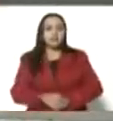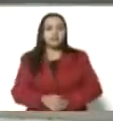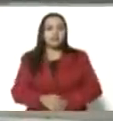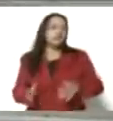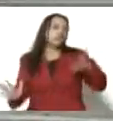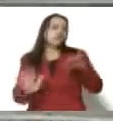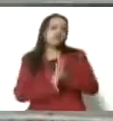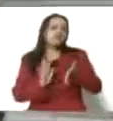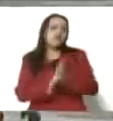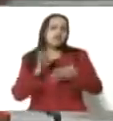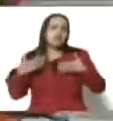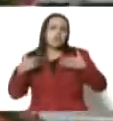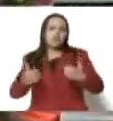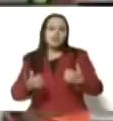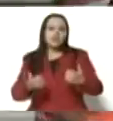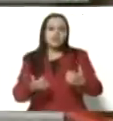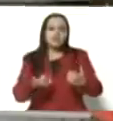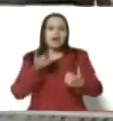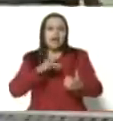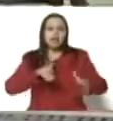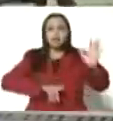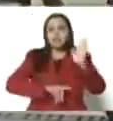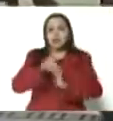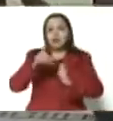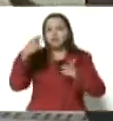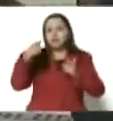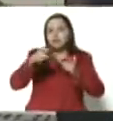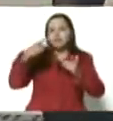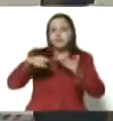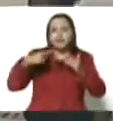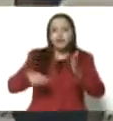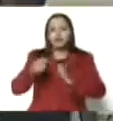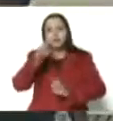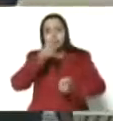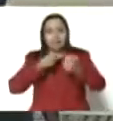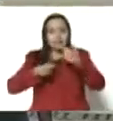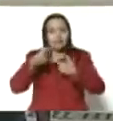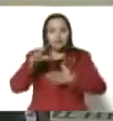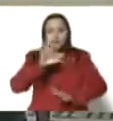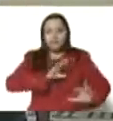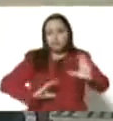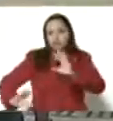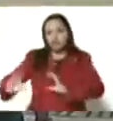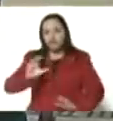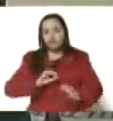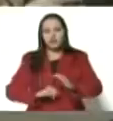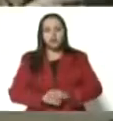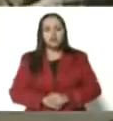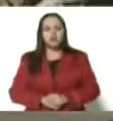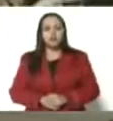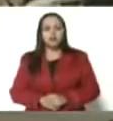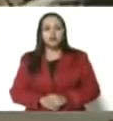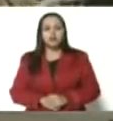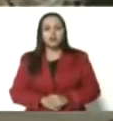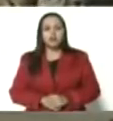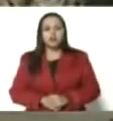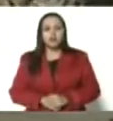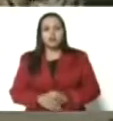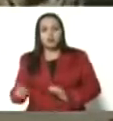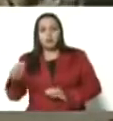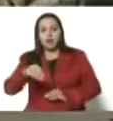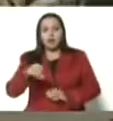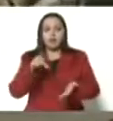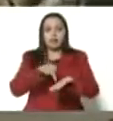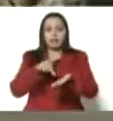ámbito de la salud también ha desarrollado importantes hallazgos científicos para sumarlos a esta